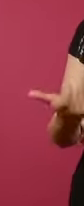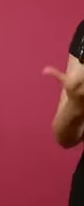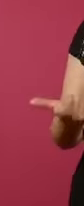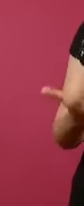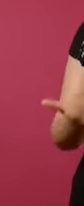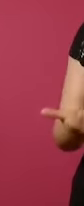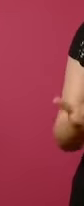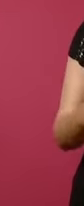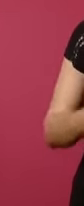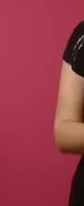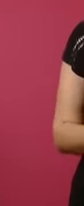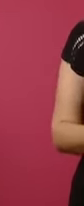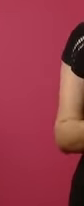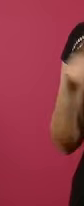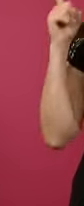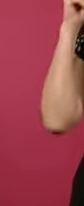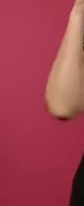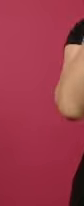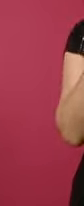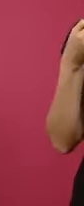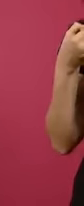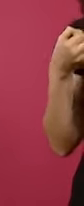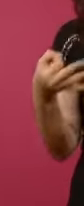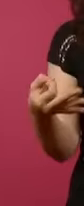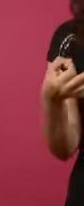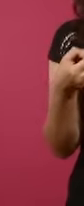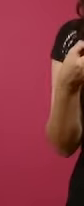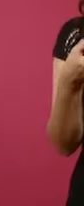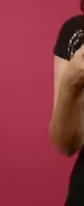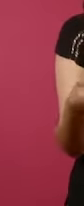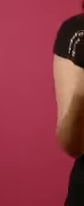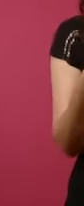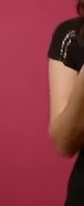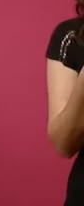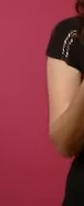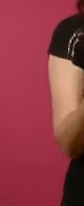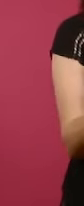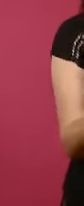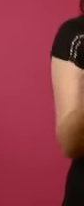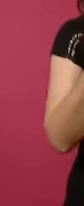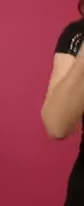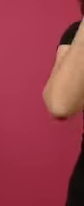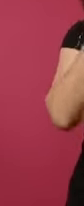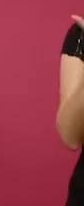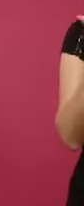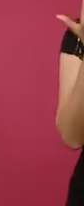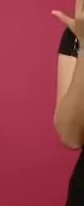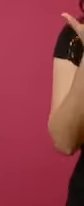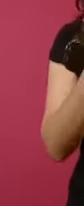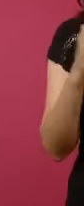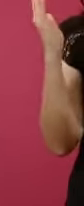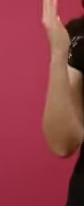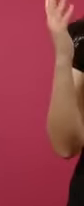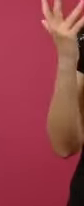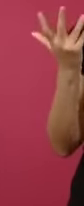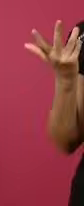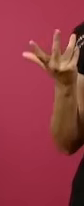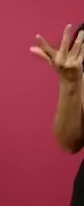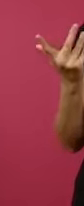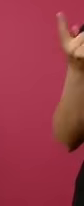Son muchas las tentaciones de querer triunfar a costa de lo que